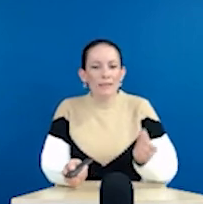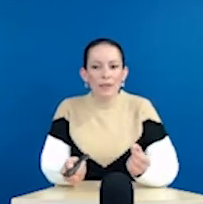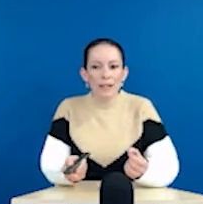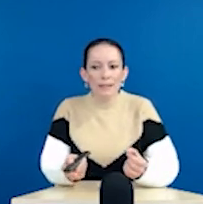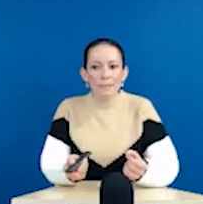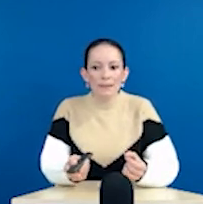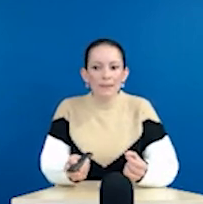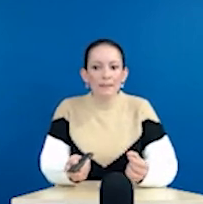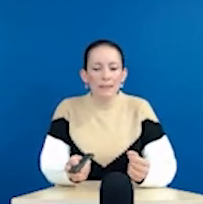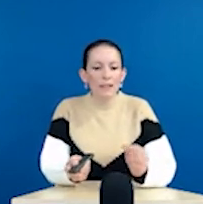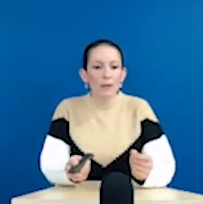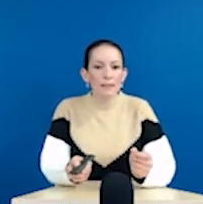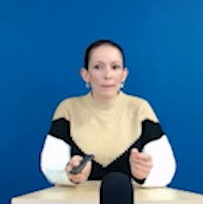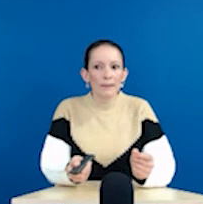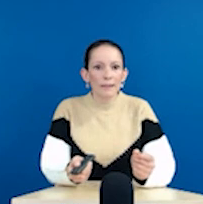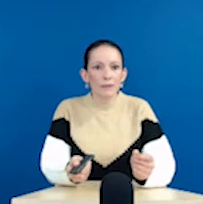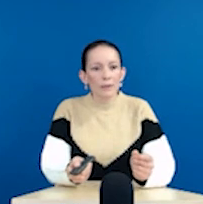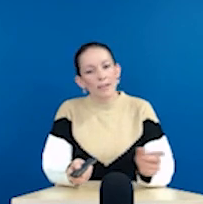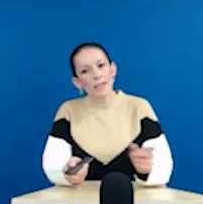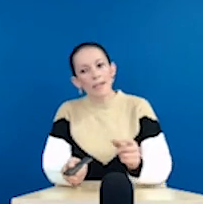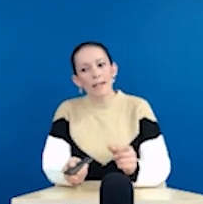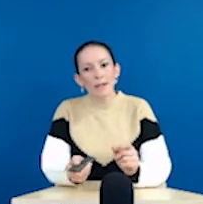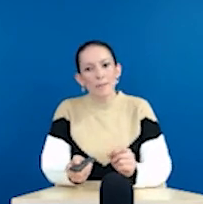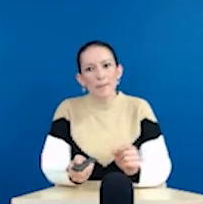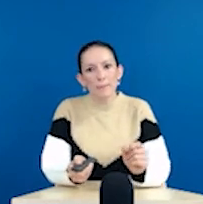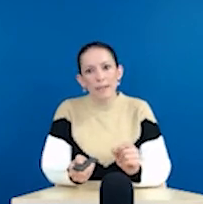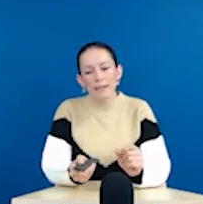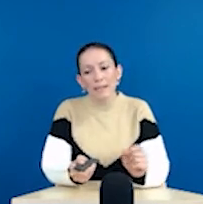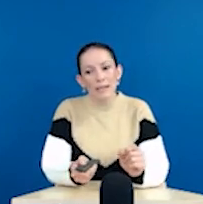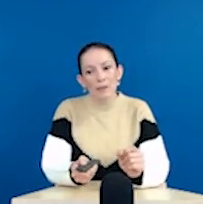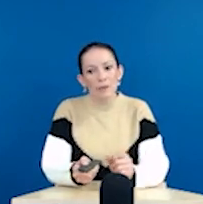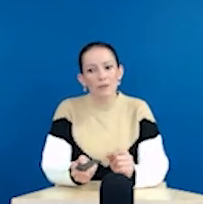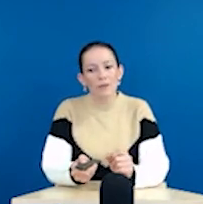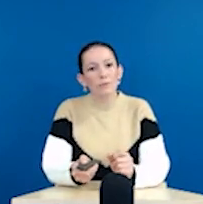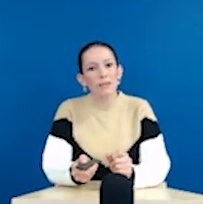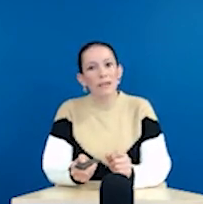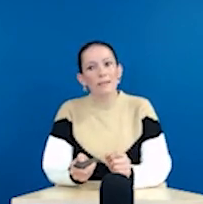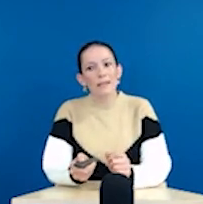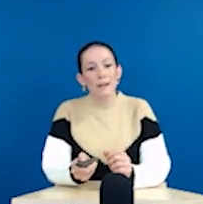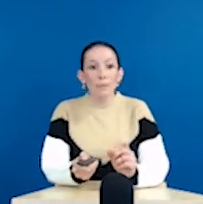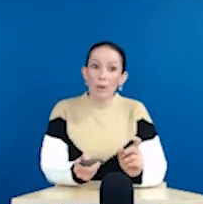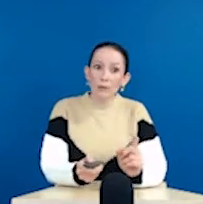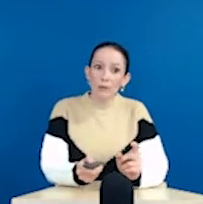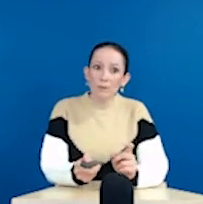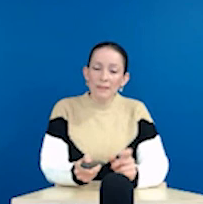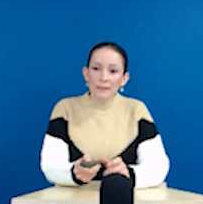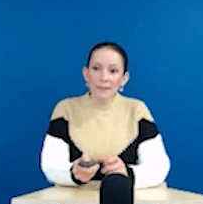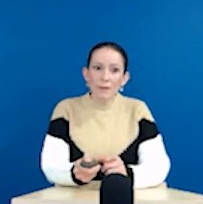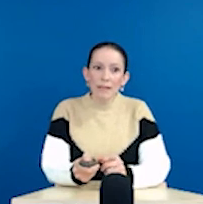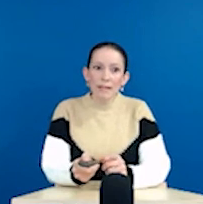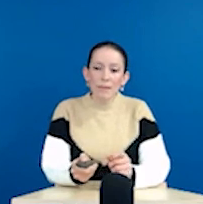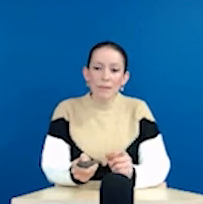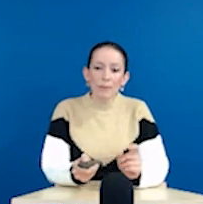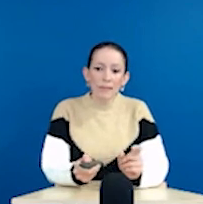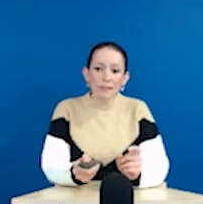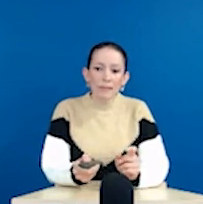podemos clasificar a ese paciente lo que le está pasando. Y ahí también viene claro lo de los signos vitales, porque cuando estos pacientes